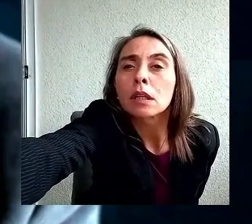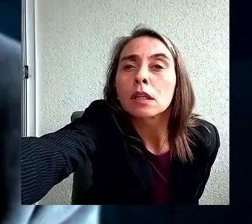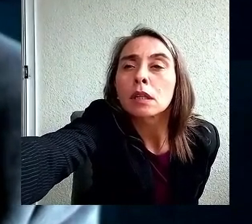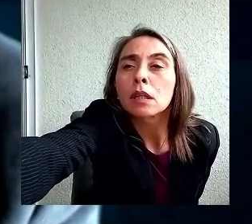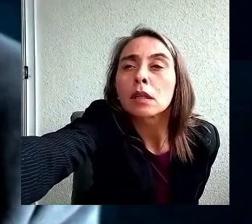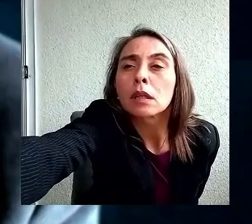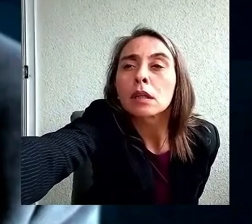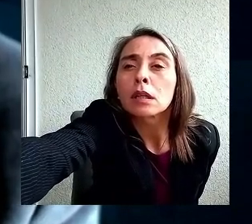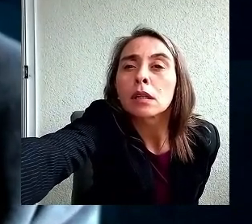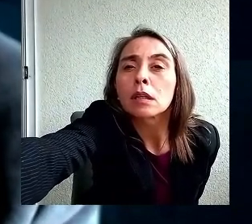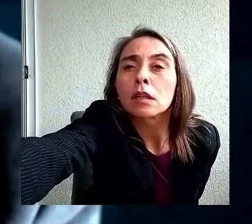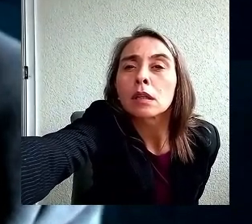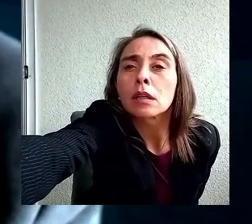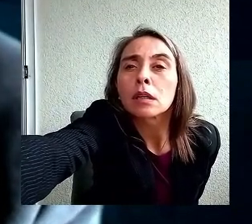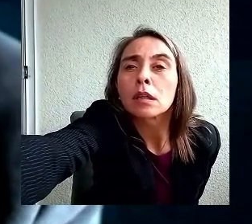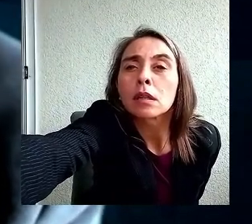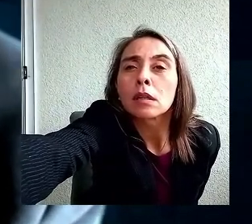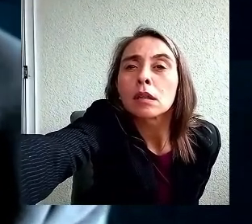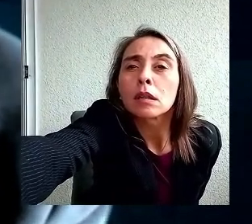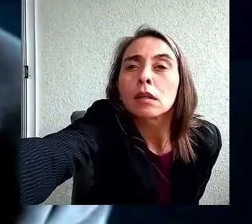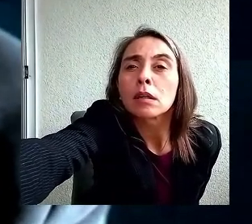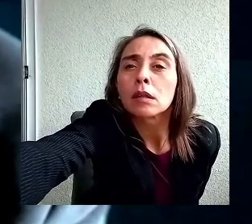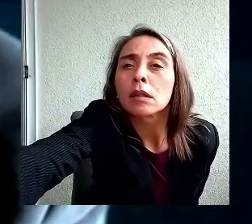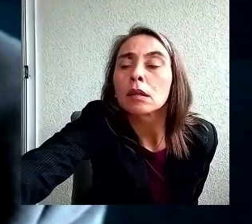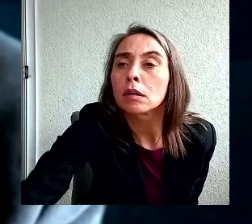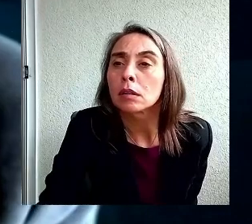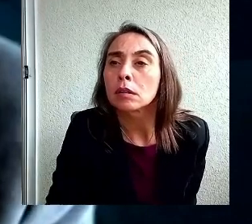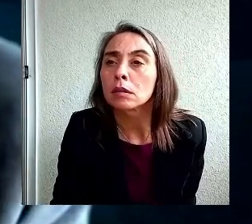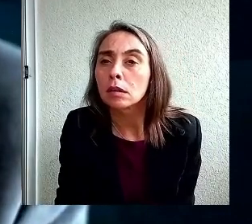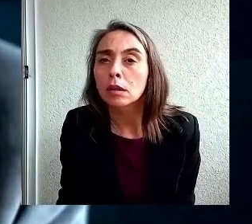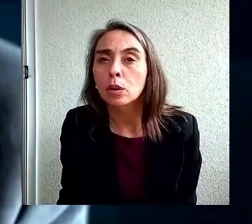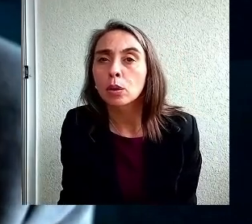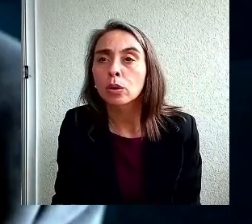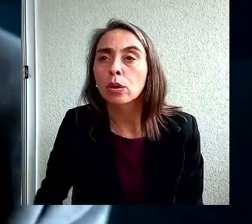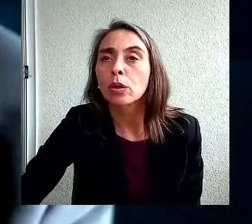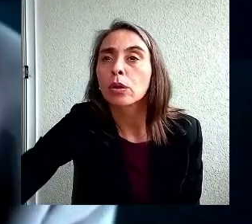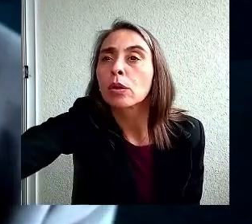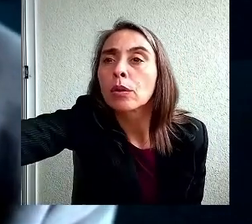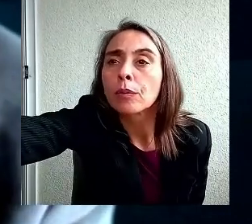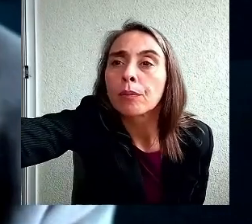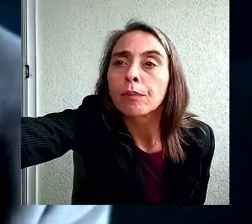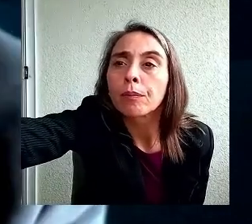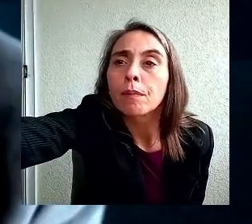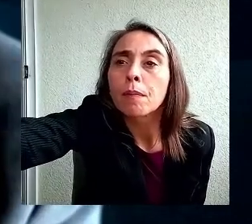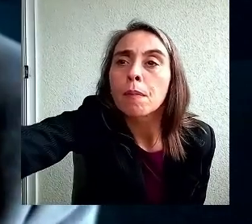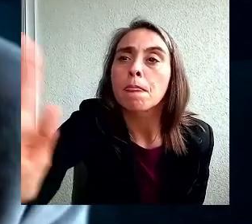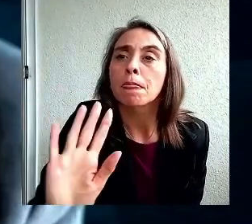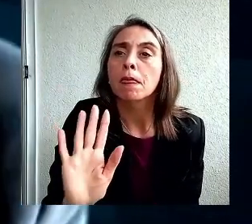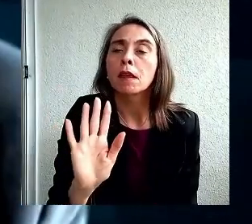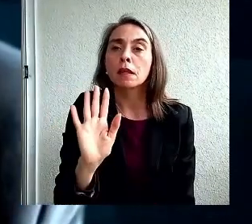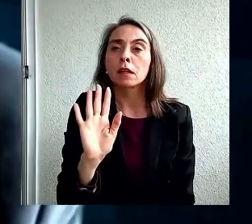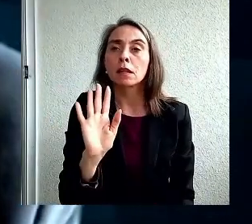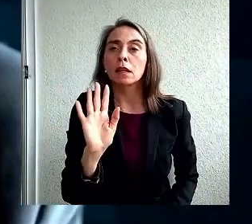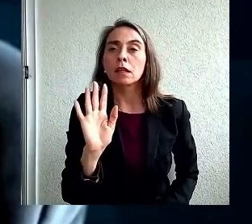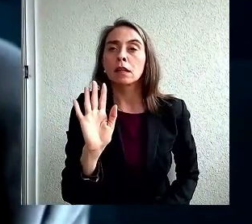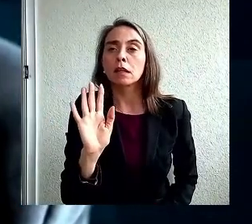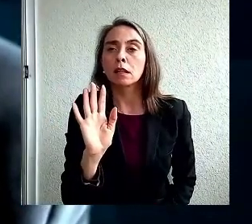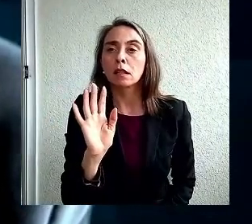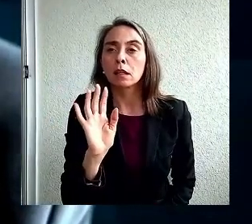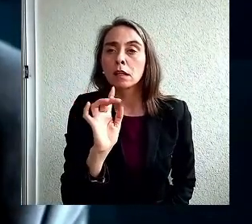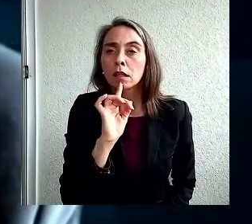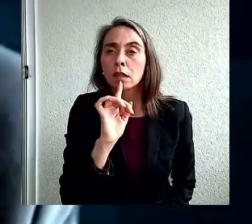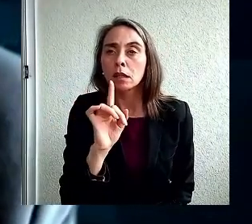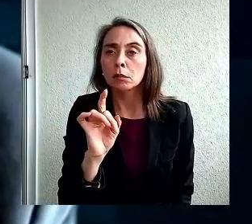Parece que no está con nosotros en este momento, Anthony. Voy a, digamos, hacerla a lo mejor a ustedes, alguno de ustedes la puede